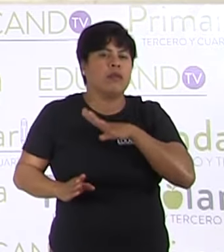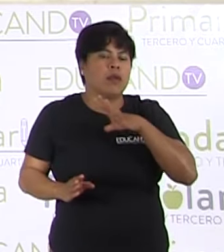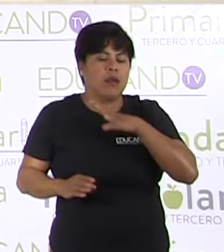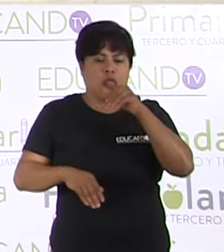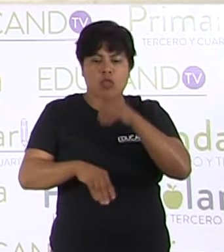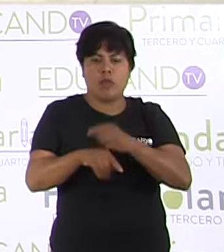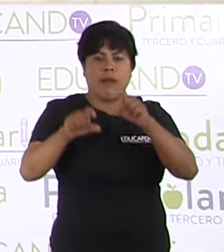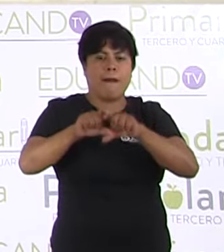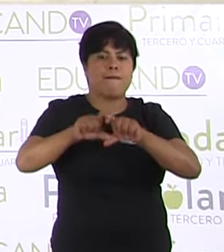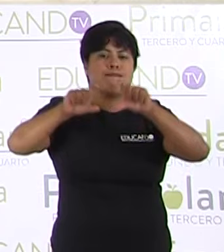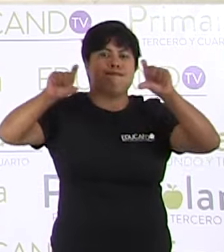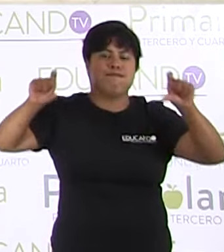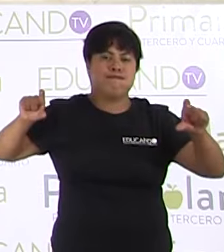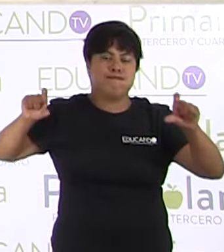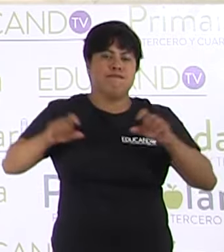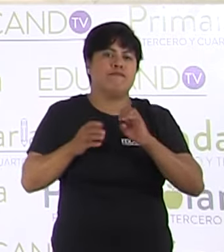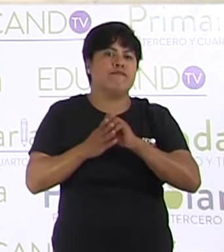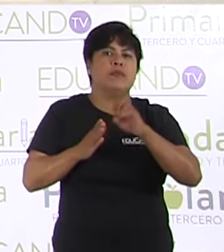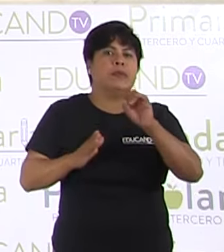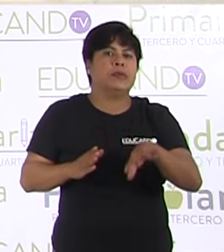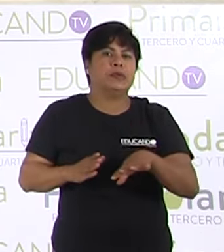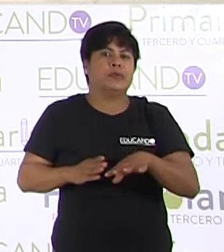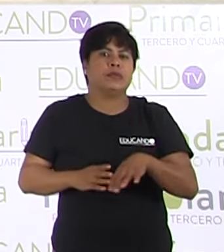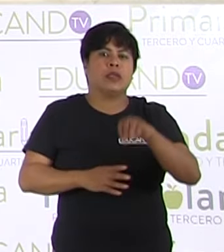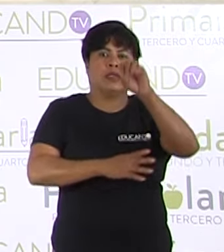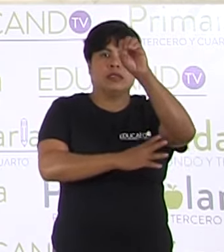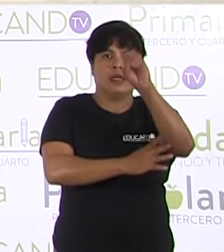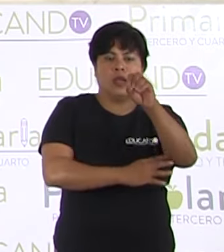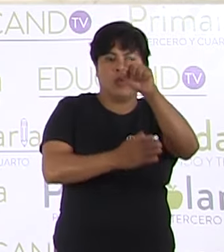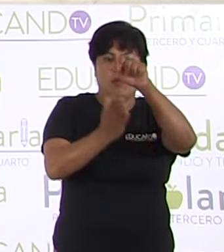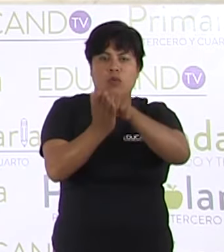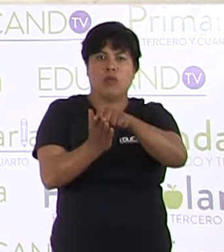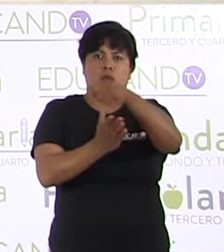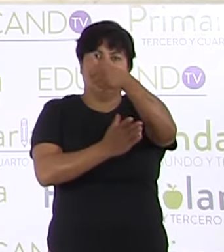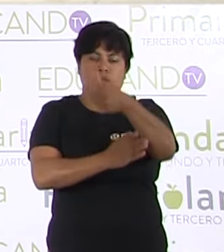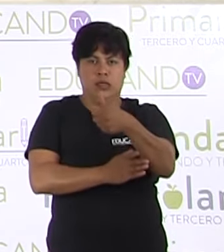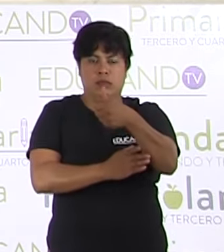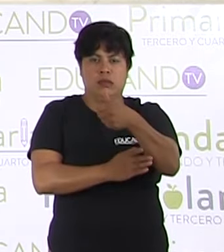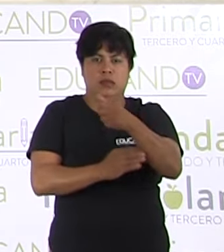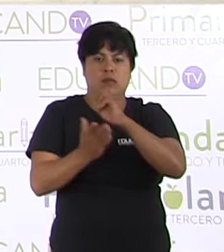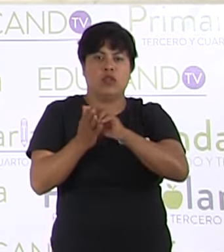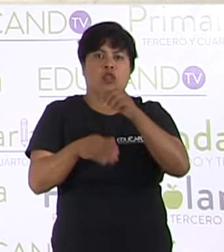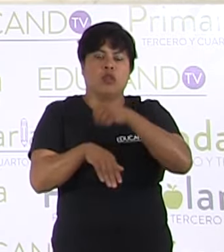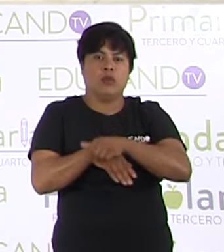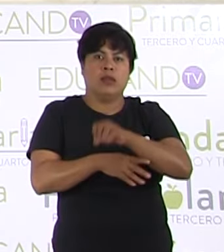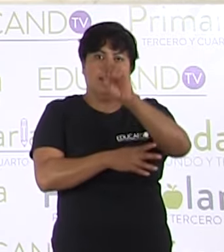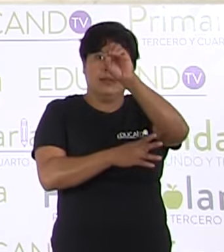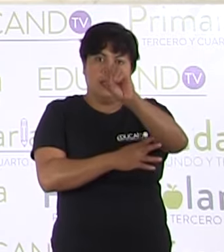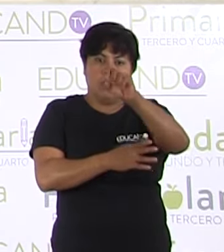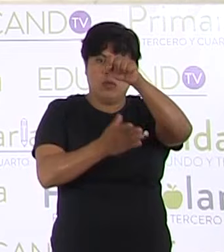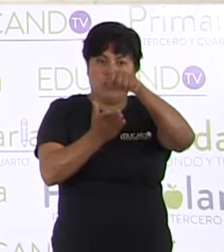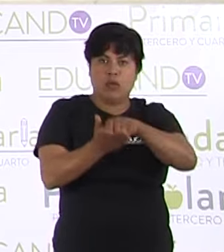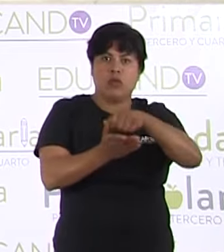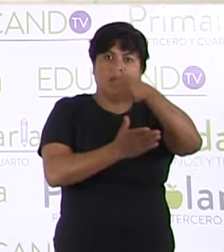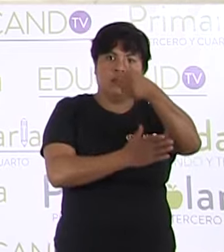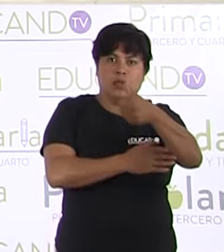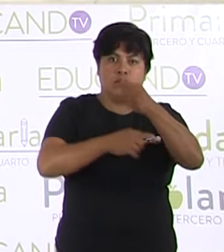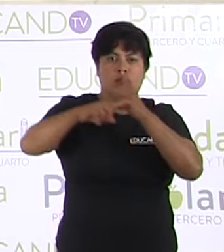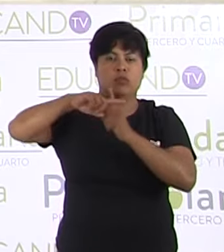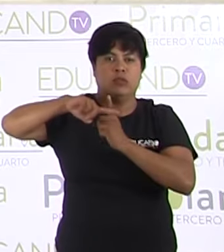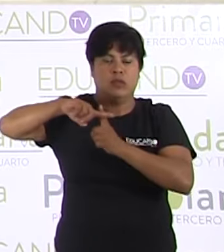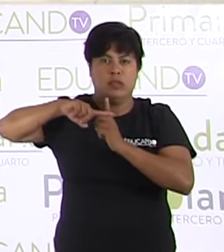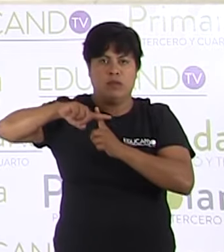numérica eem 0.6 un número decimal 0.6 positivo